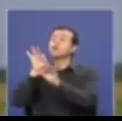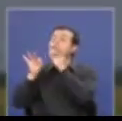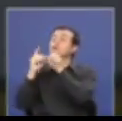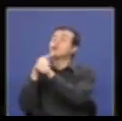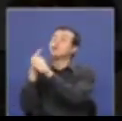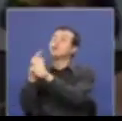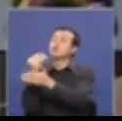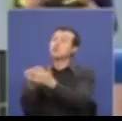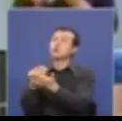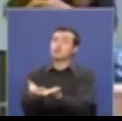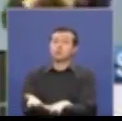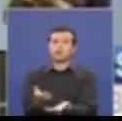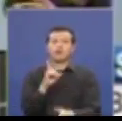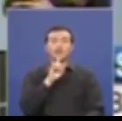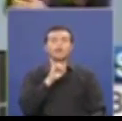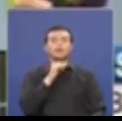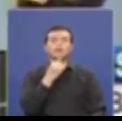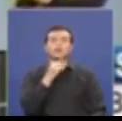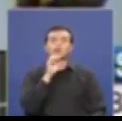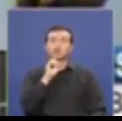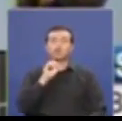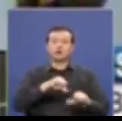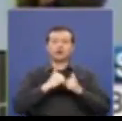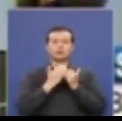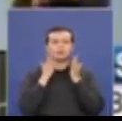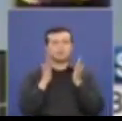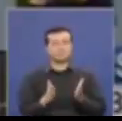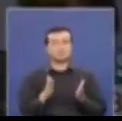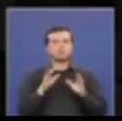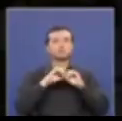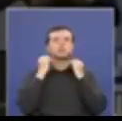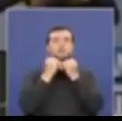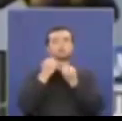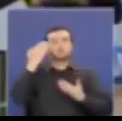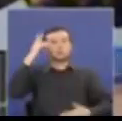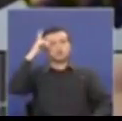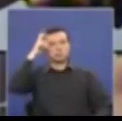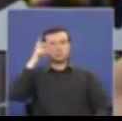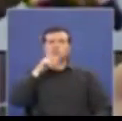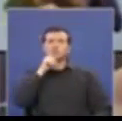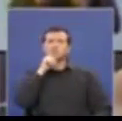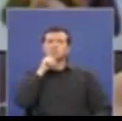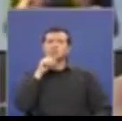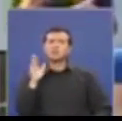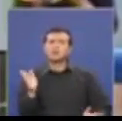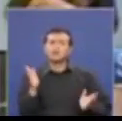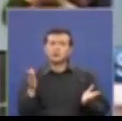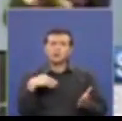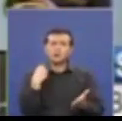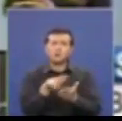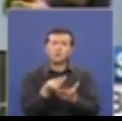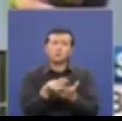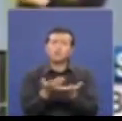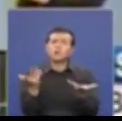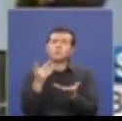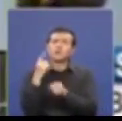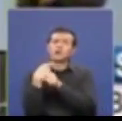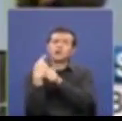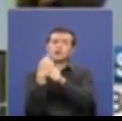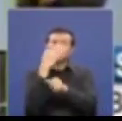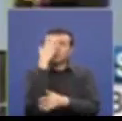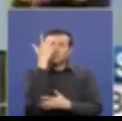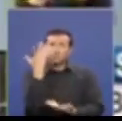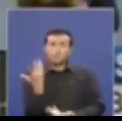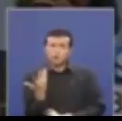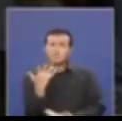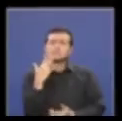helicópteros. Diego Salgado, asambleísta de Creo. ¿Quién motivó para que se compre estos helicópteros? ¿Por qué se